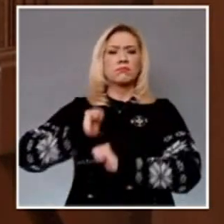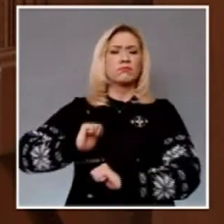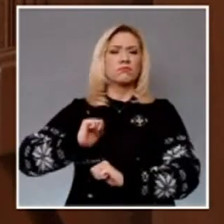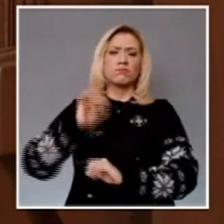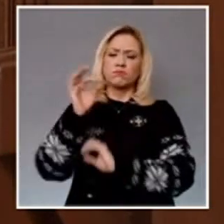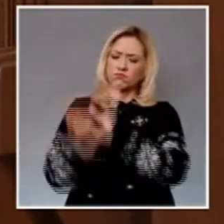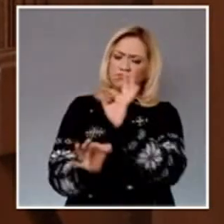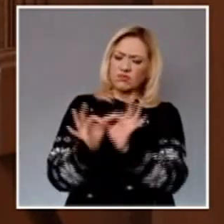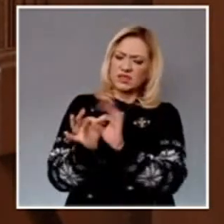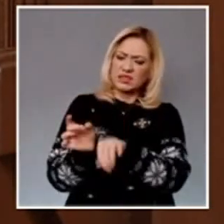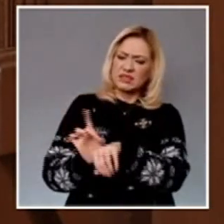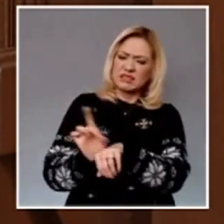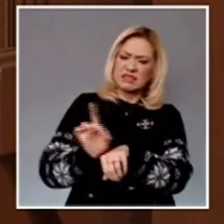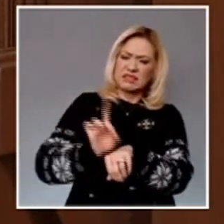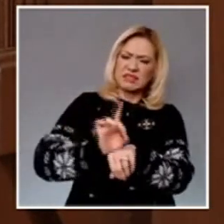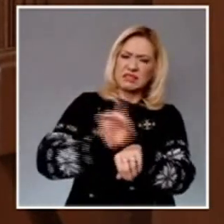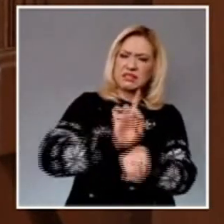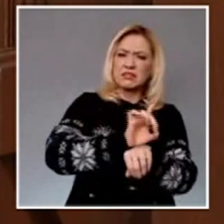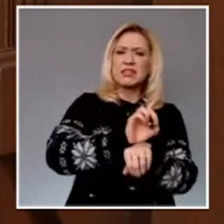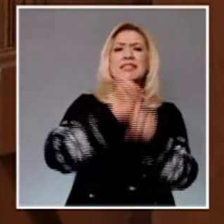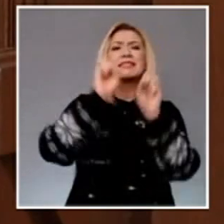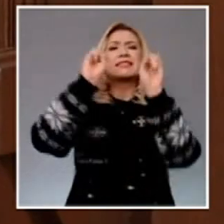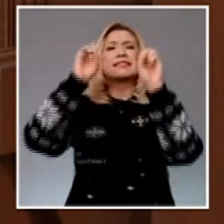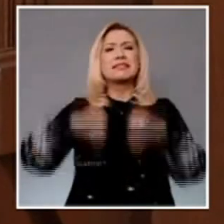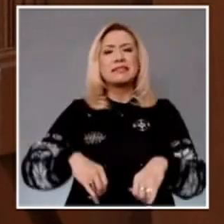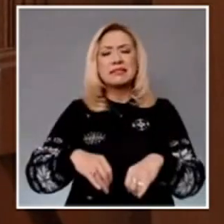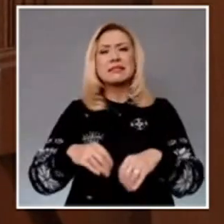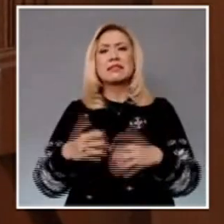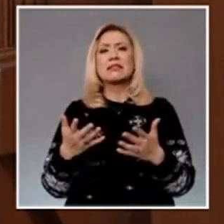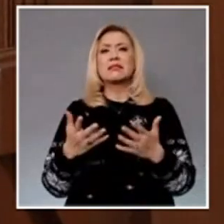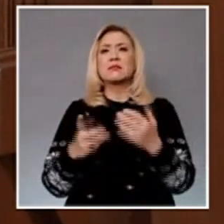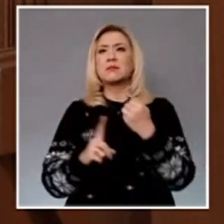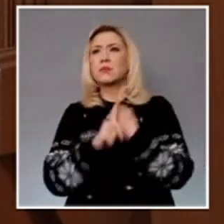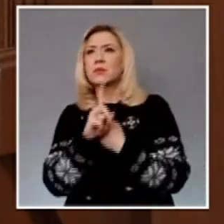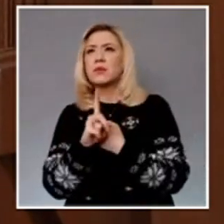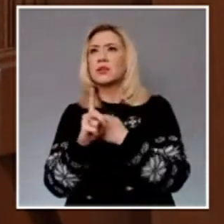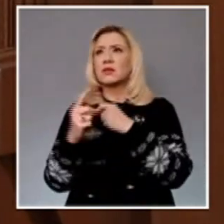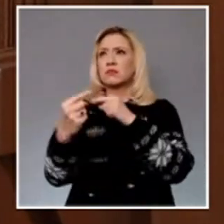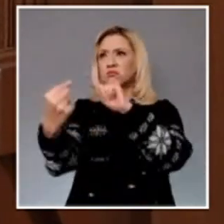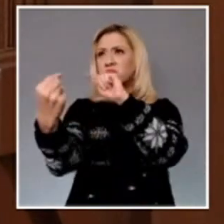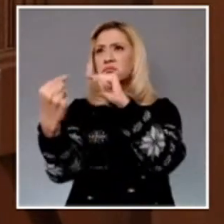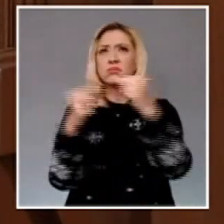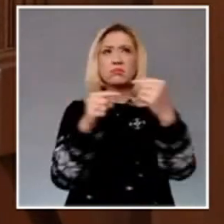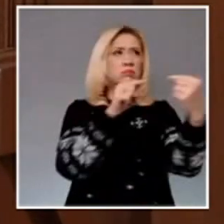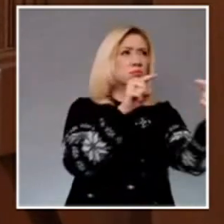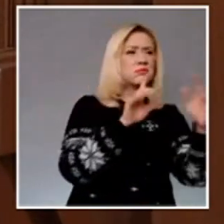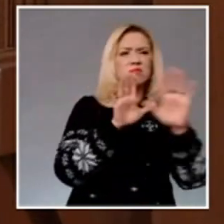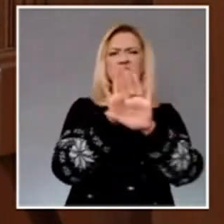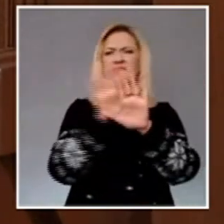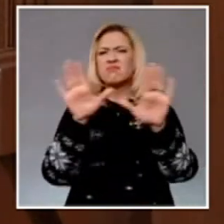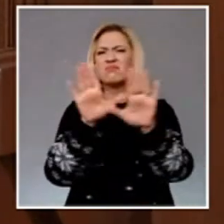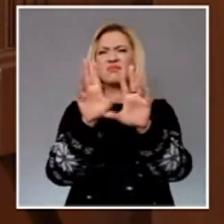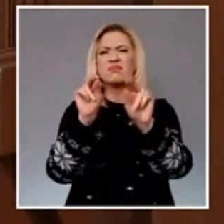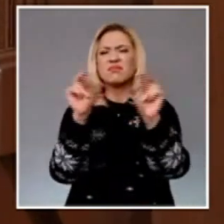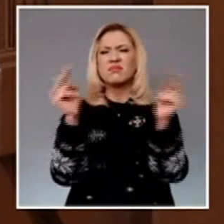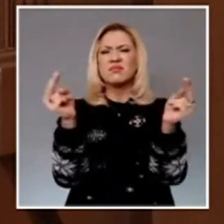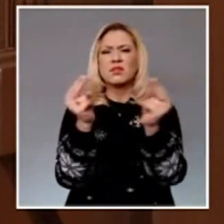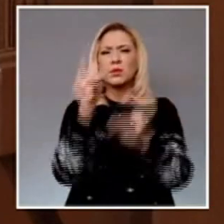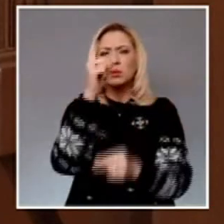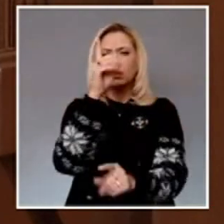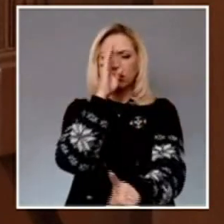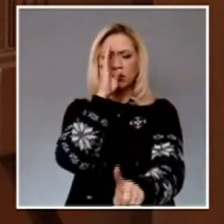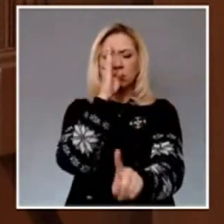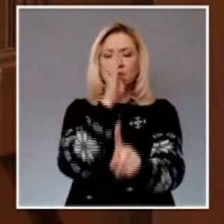sobresaltos, sin ocurrencias y sin generar intrigas públicas. Simplemente respeta el